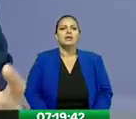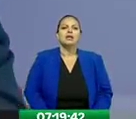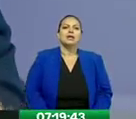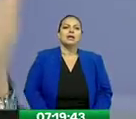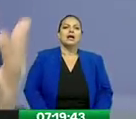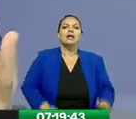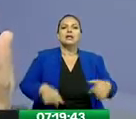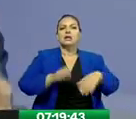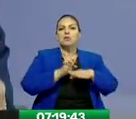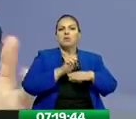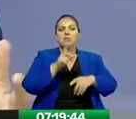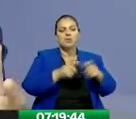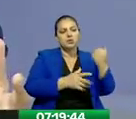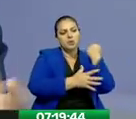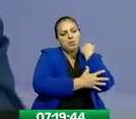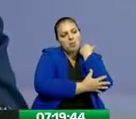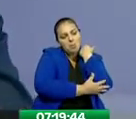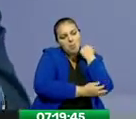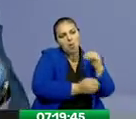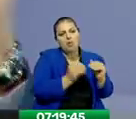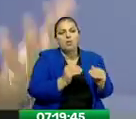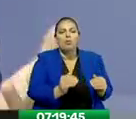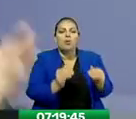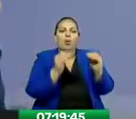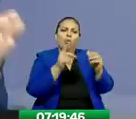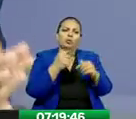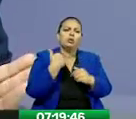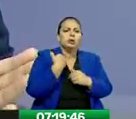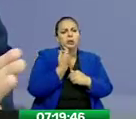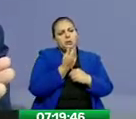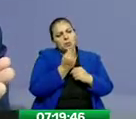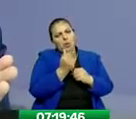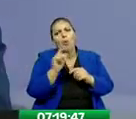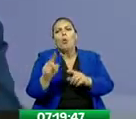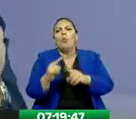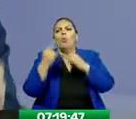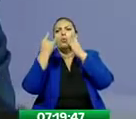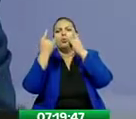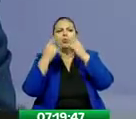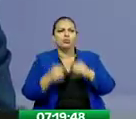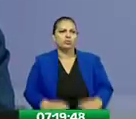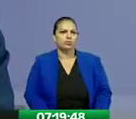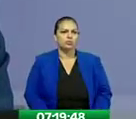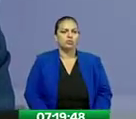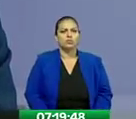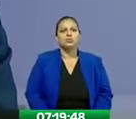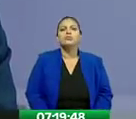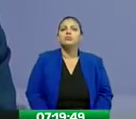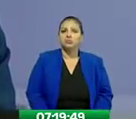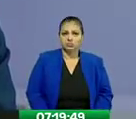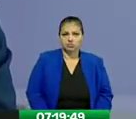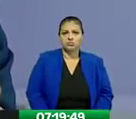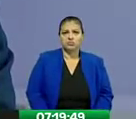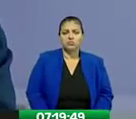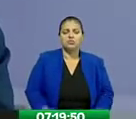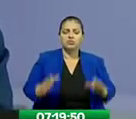país pues vivan mejor y vivan pues en mejores condiciones. Hay que apuntar todos hacia arriba, no todos hacia abajo. Yo pienso que, digamos, el gobierno tiene una